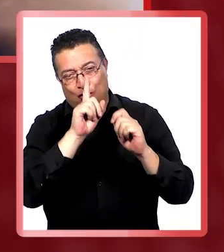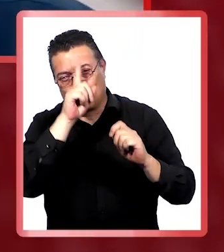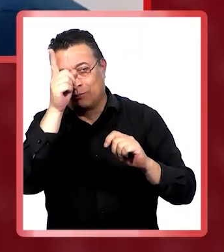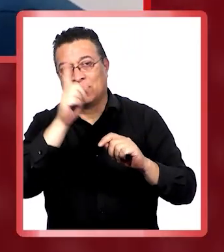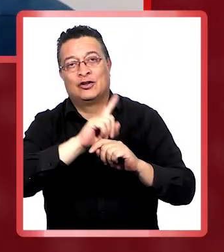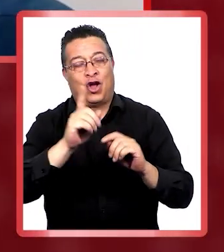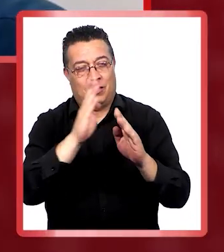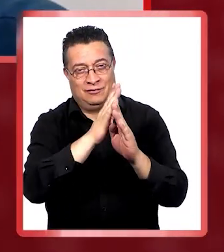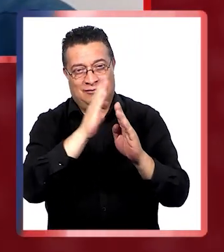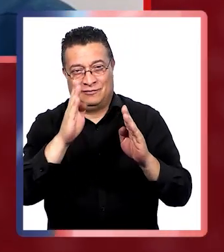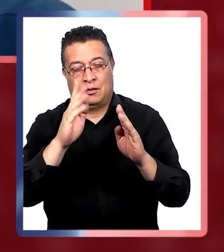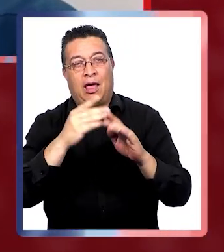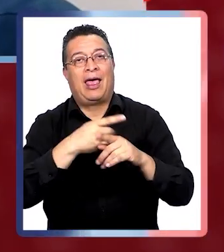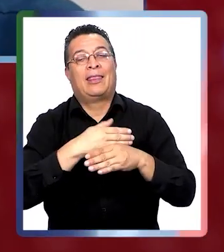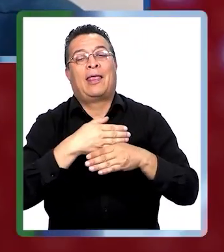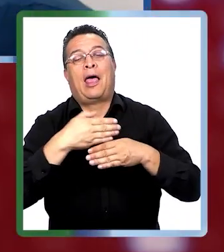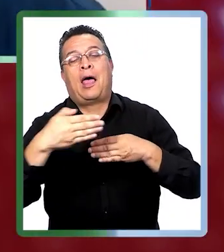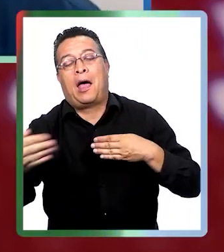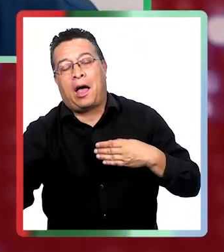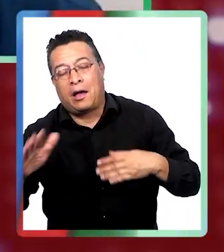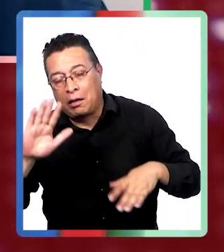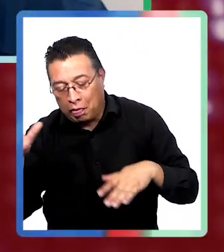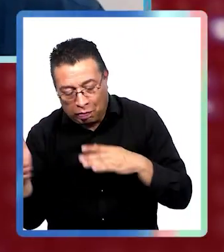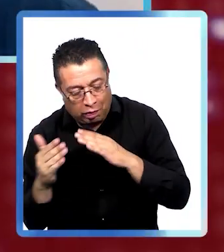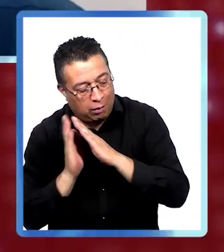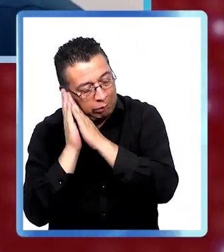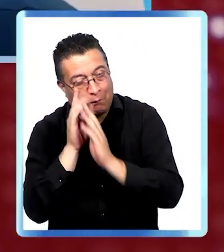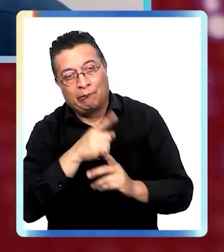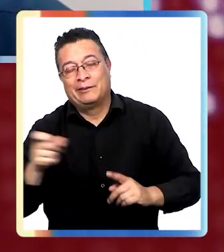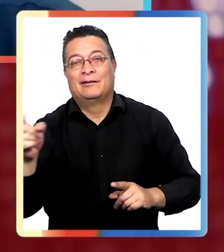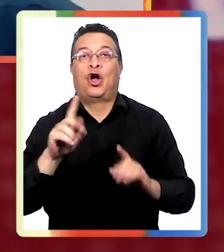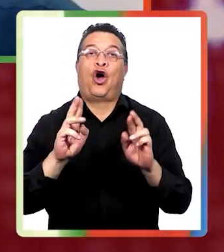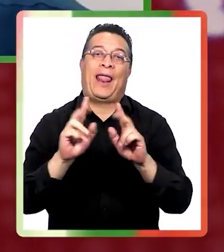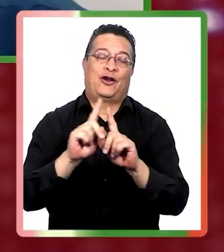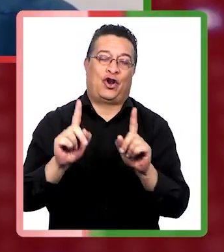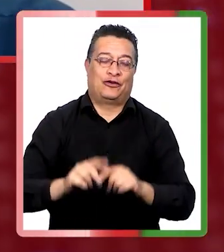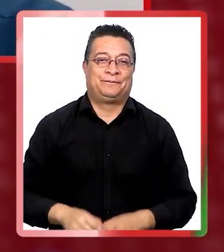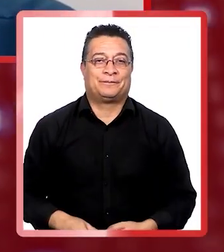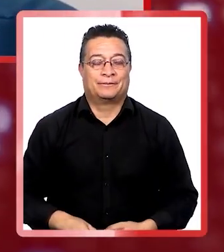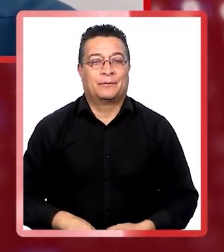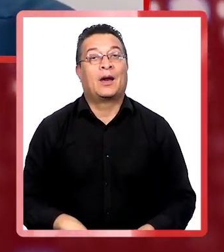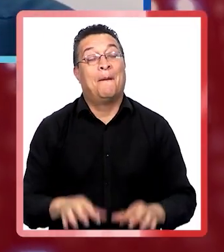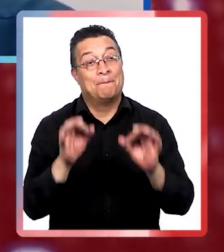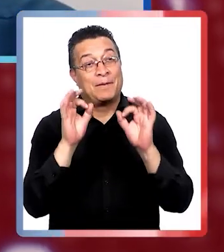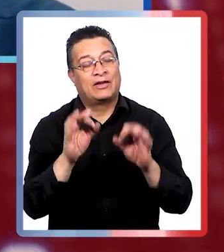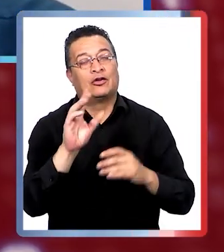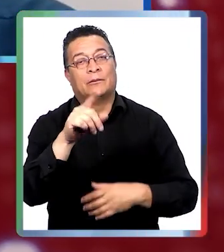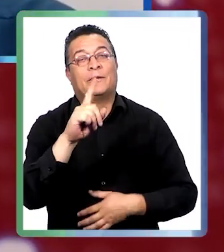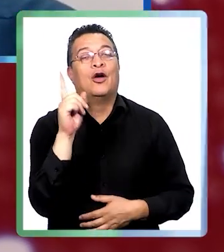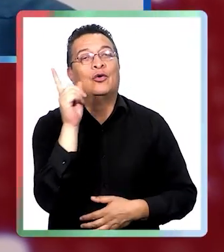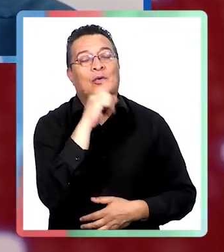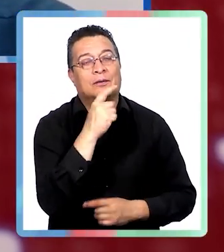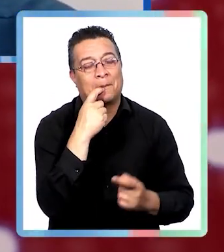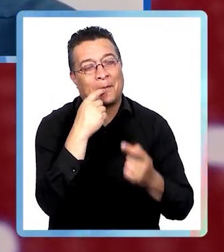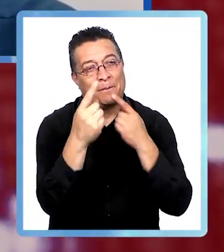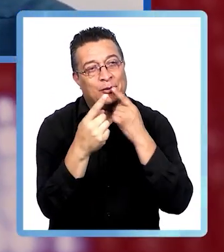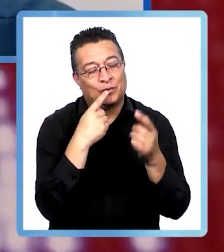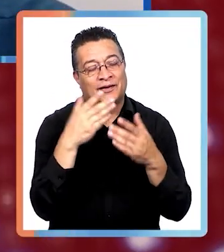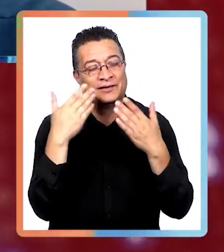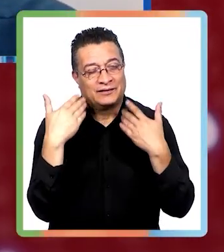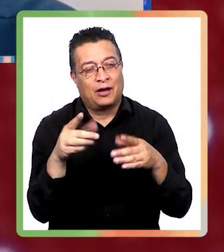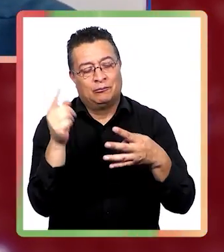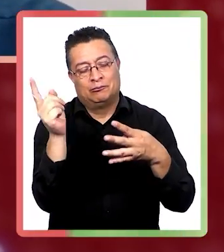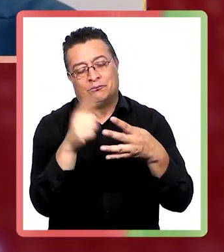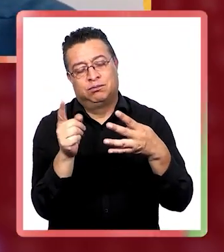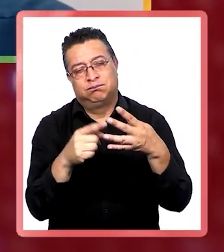cambien esta rutina que se llama el ciclo circadiano. Perfecto. Doctor, para ir cerrando esta